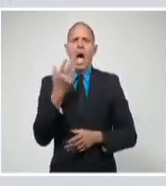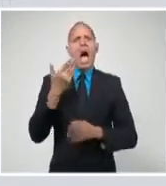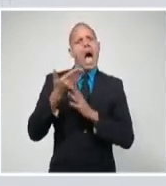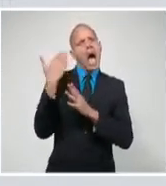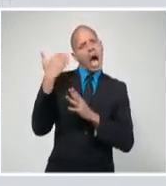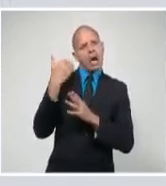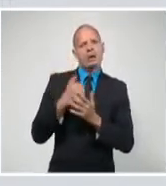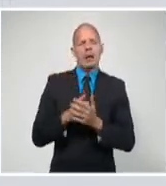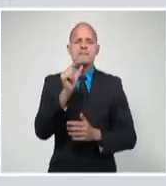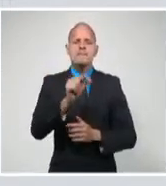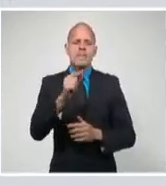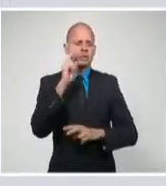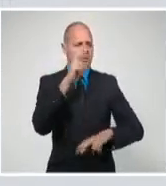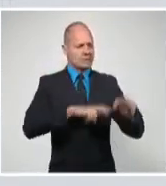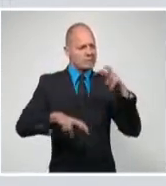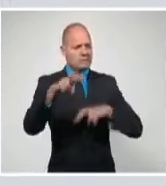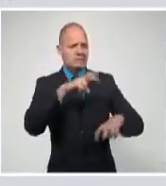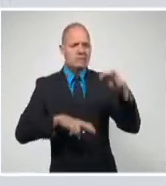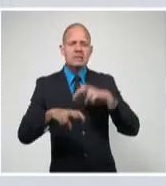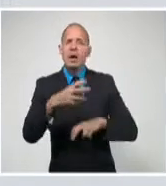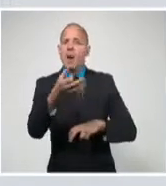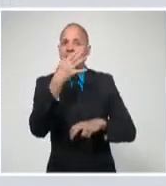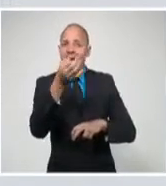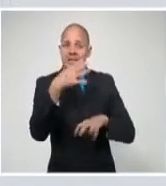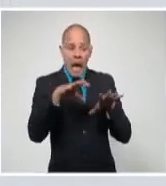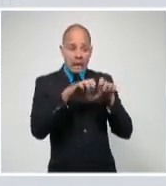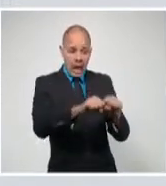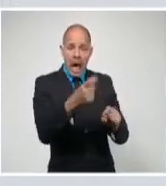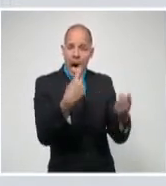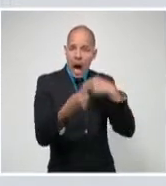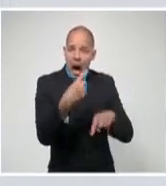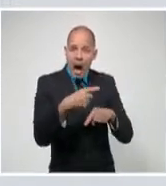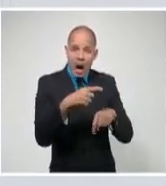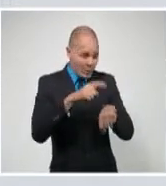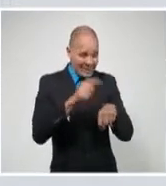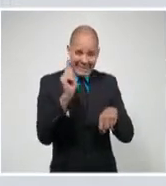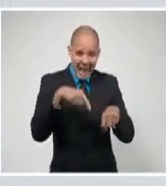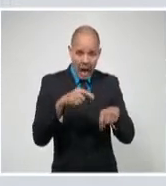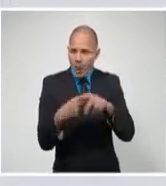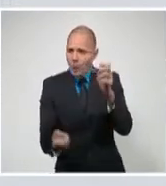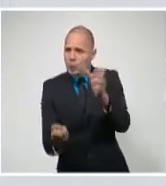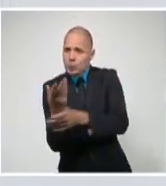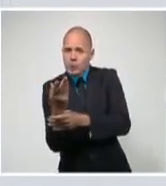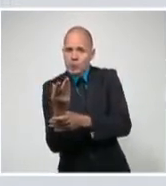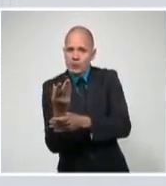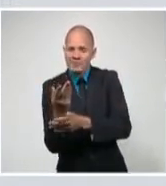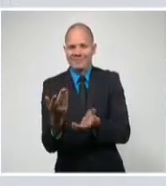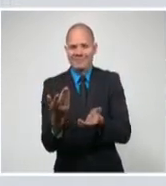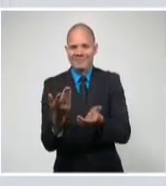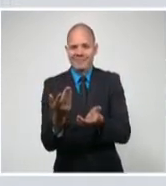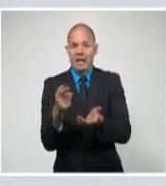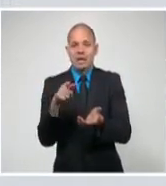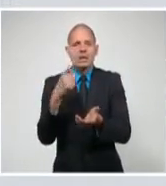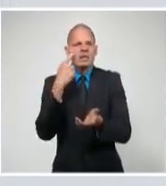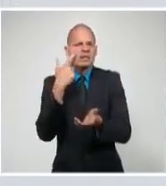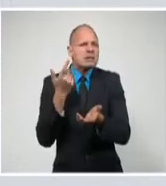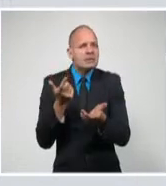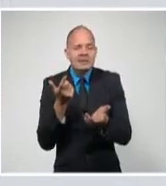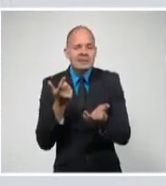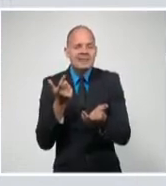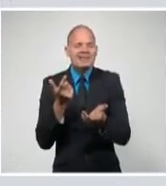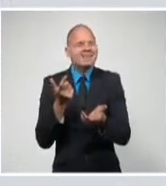alcanzaron gran notoriedad antes de que se comprobara definitivamente que no tenían las propiedades que se les atribuían.